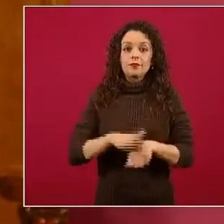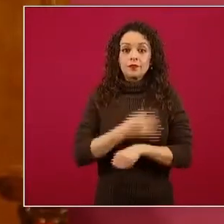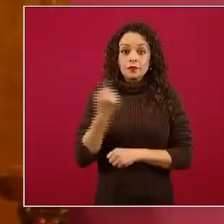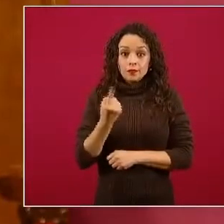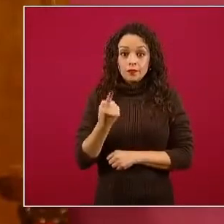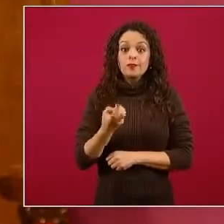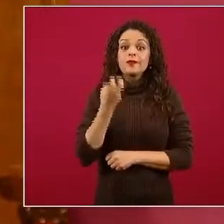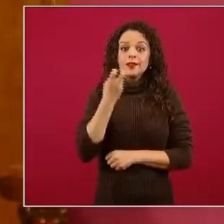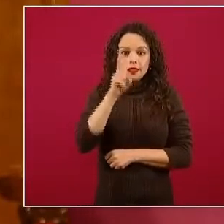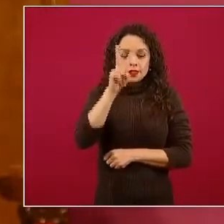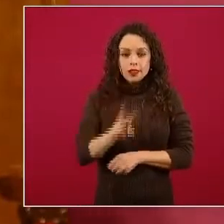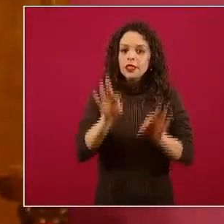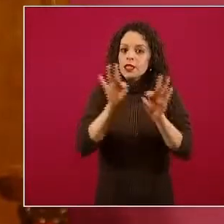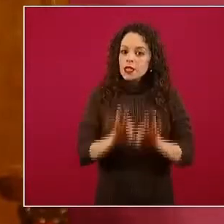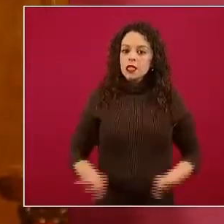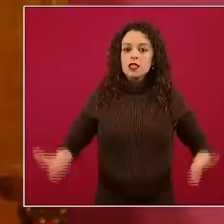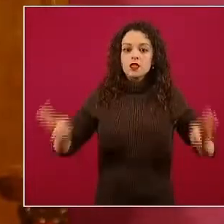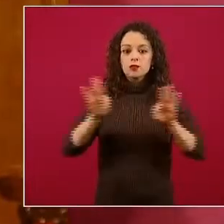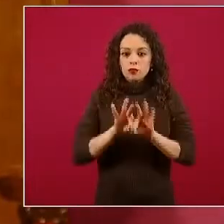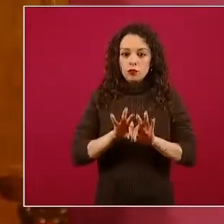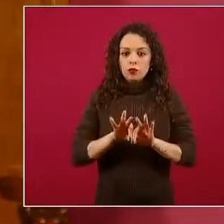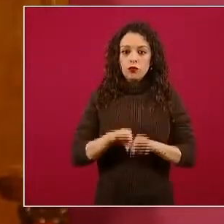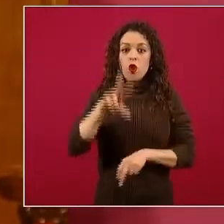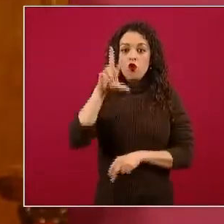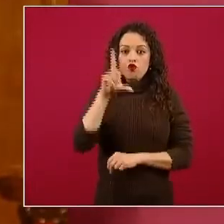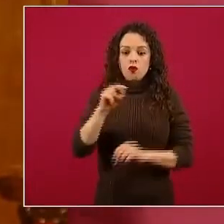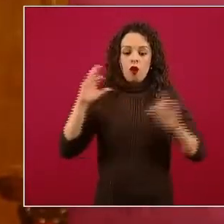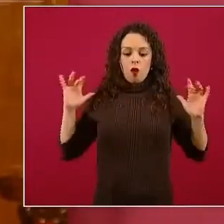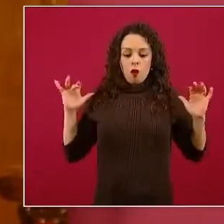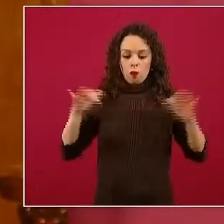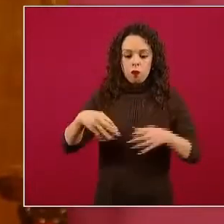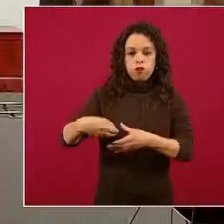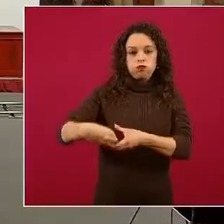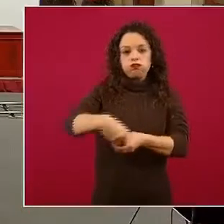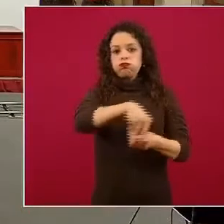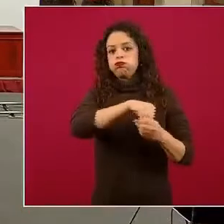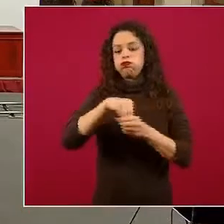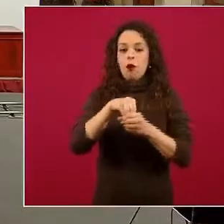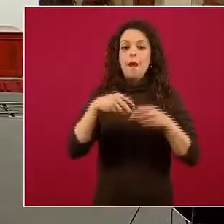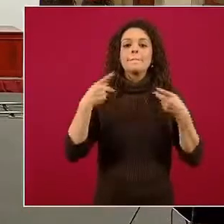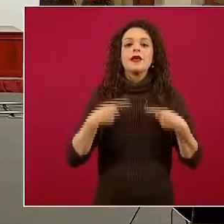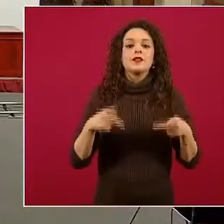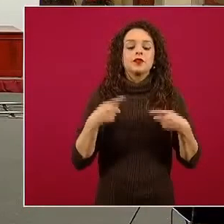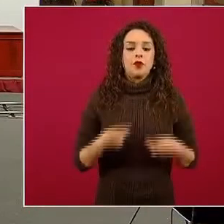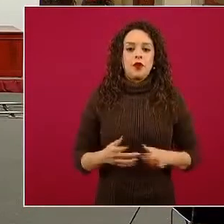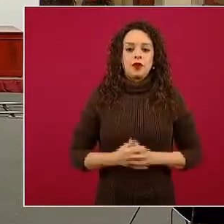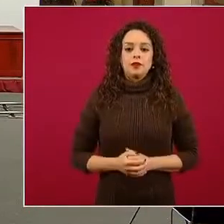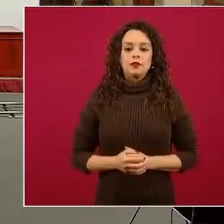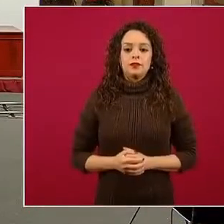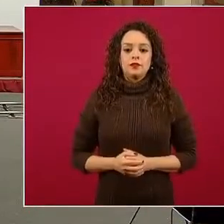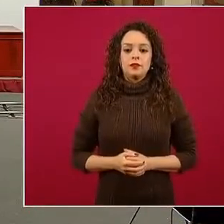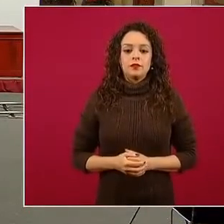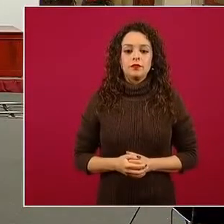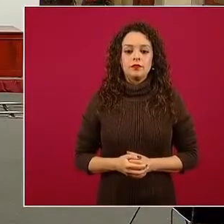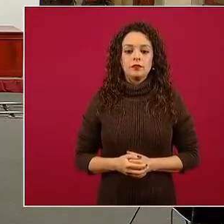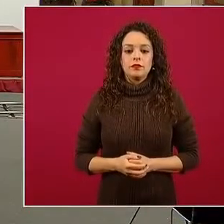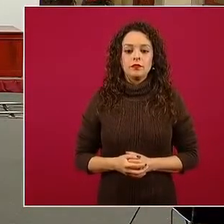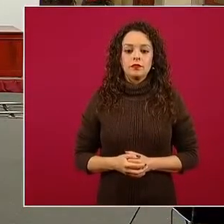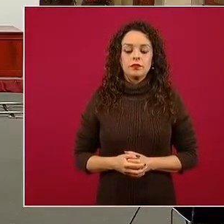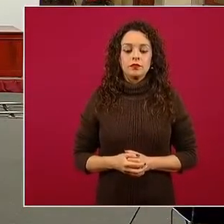nivel de importancia que tiene el no congregarnos. Las compras hay que